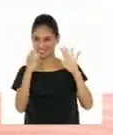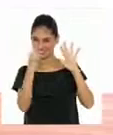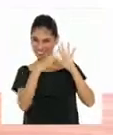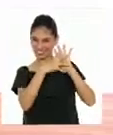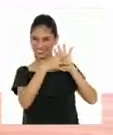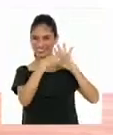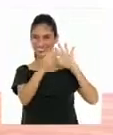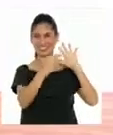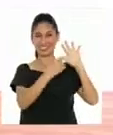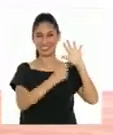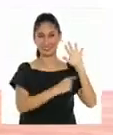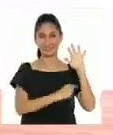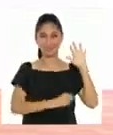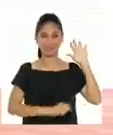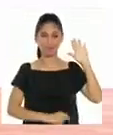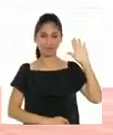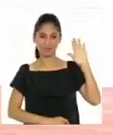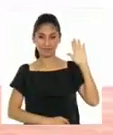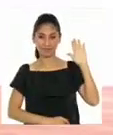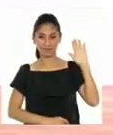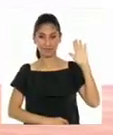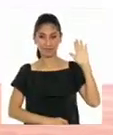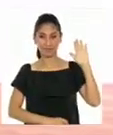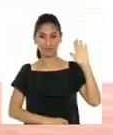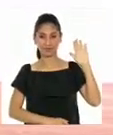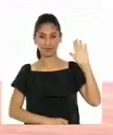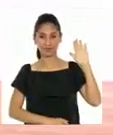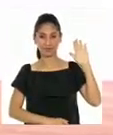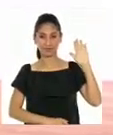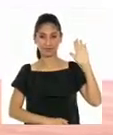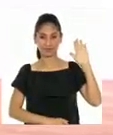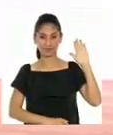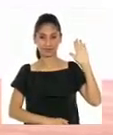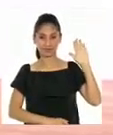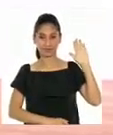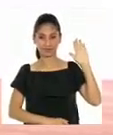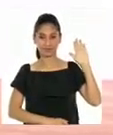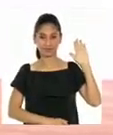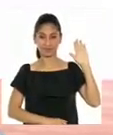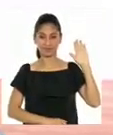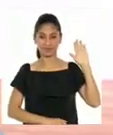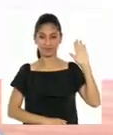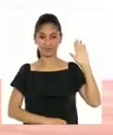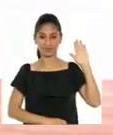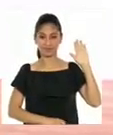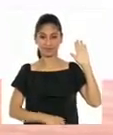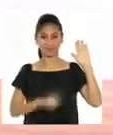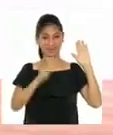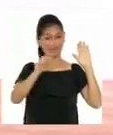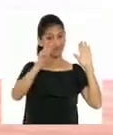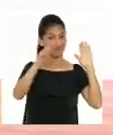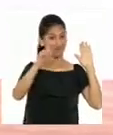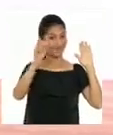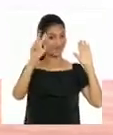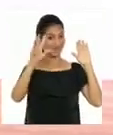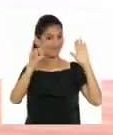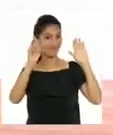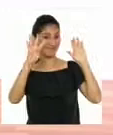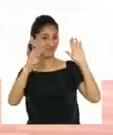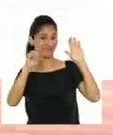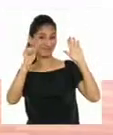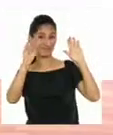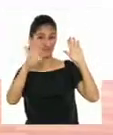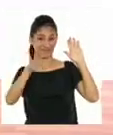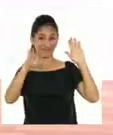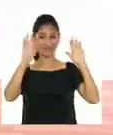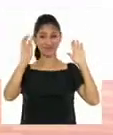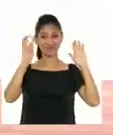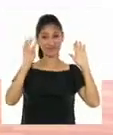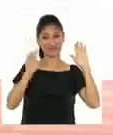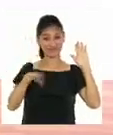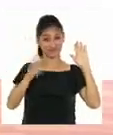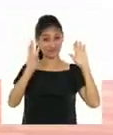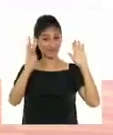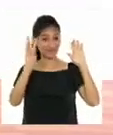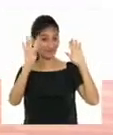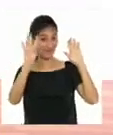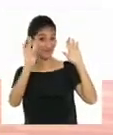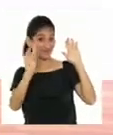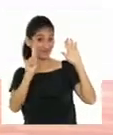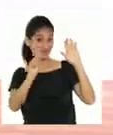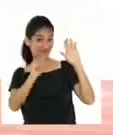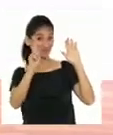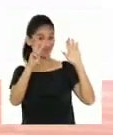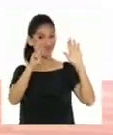1, 2, 3, 4, 5, 6. Y 1, 2, 3, 4, 5, 6.